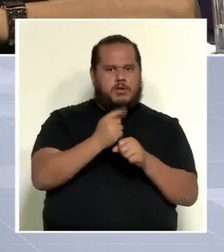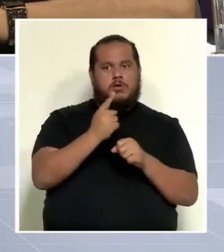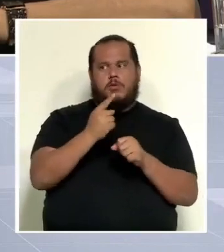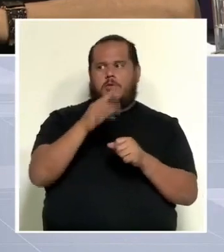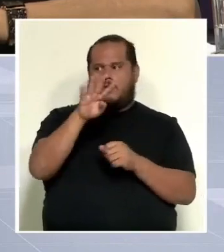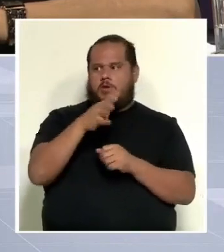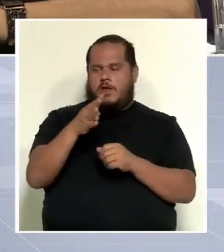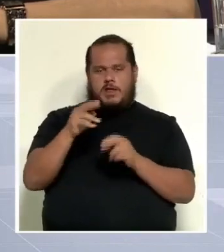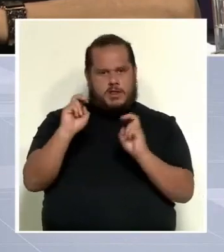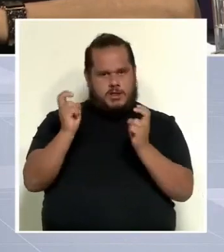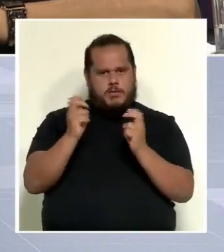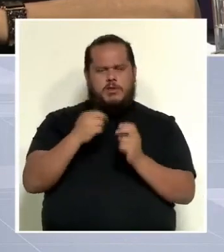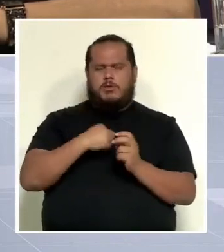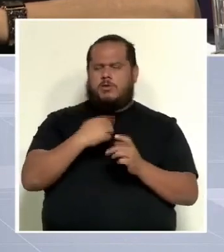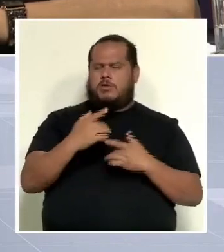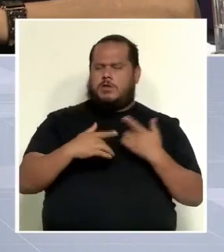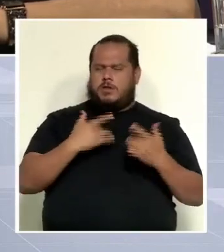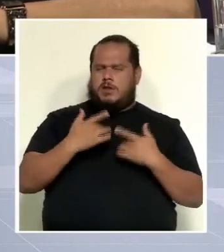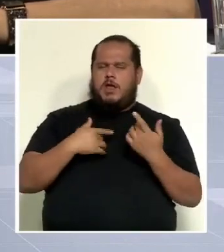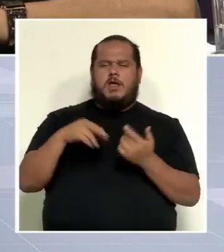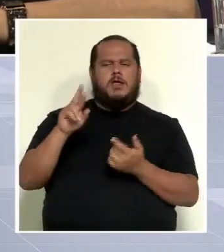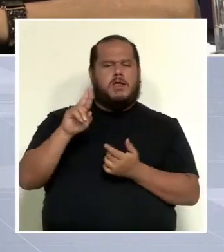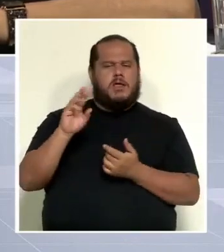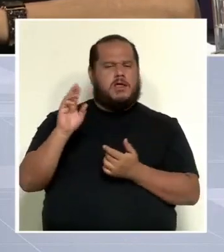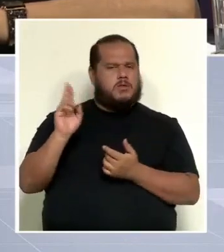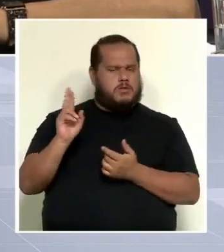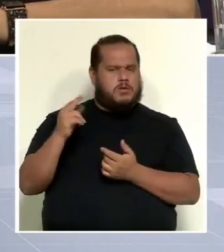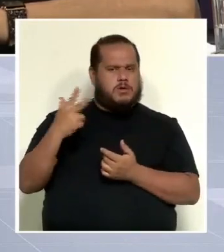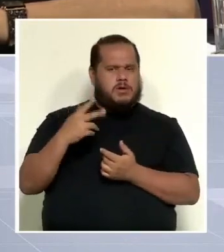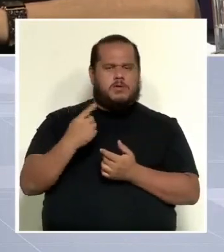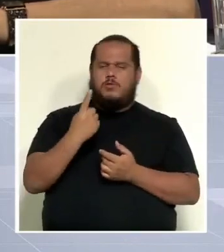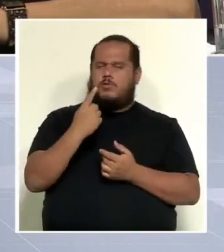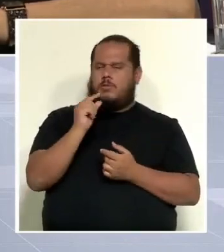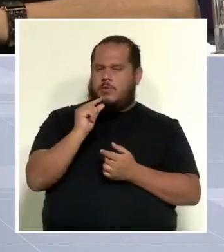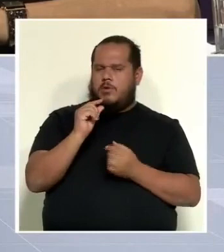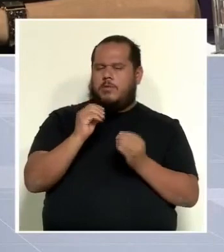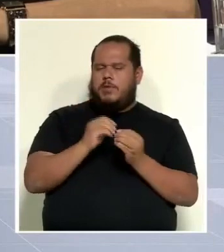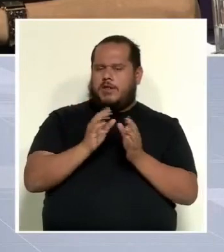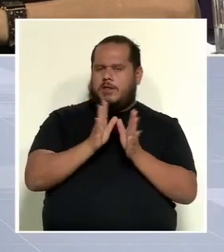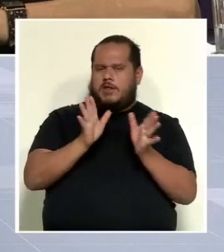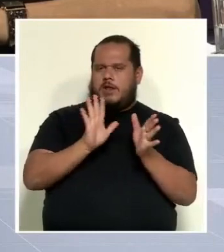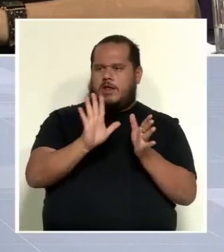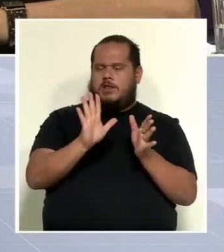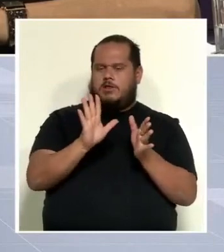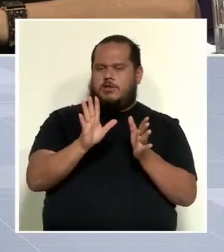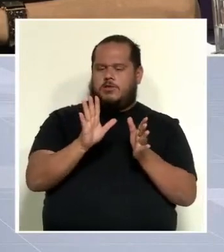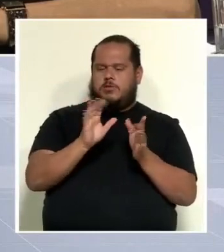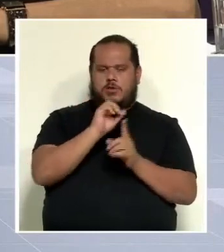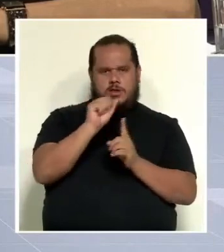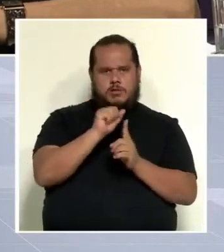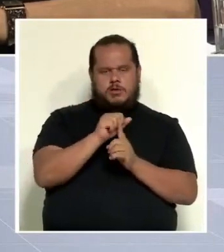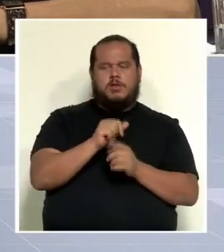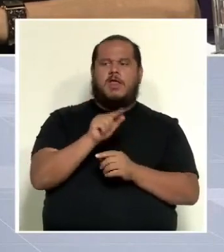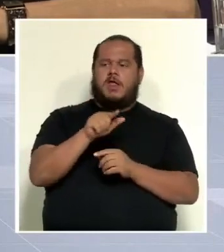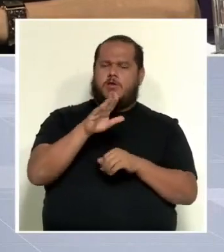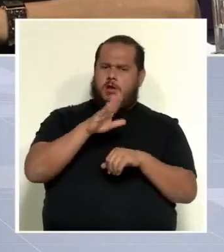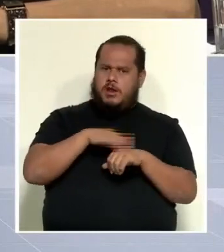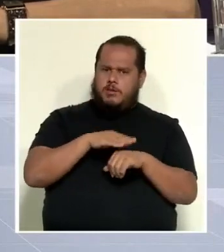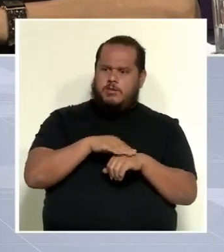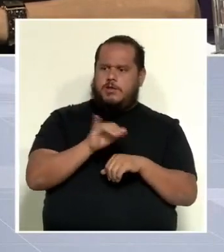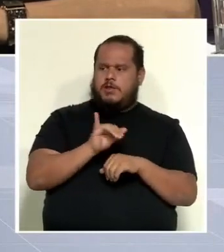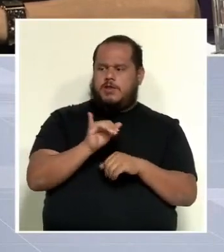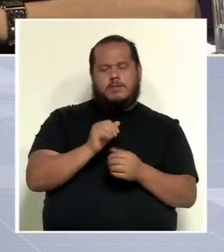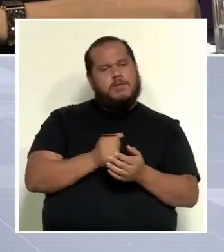temática, yo sentiría que don Rodrigo ha sido un poco más general en sus posiciones. Entonces eso le permite